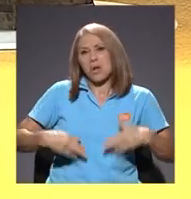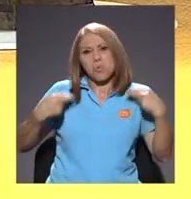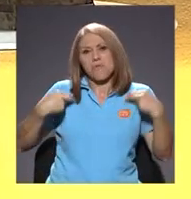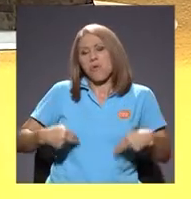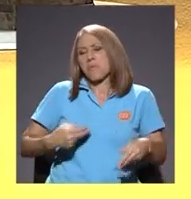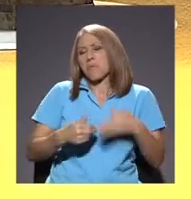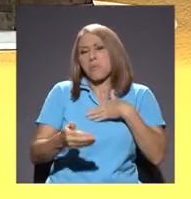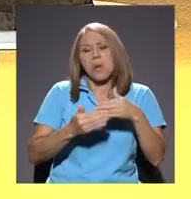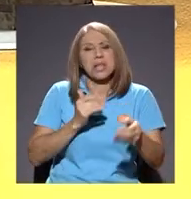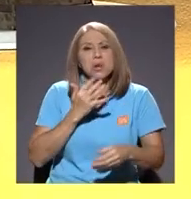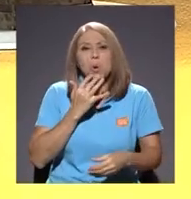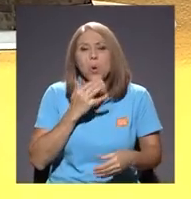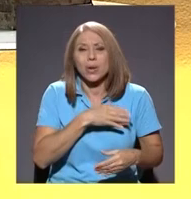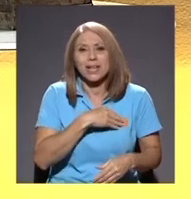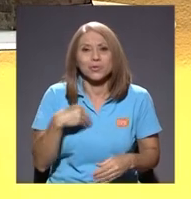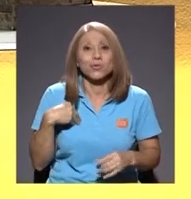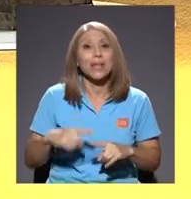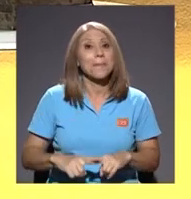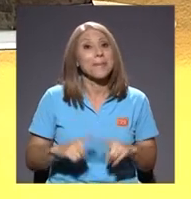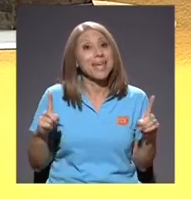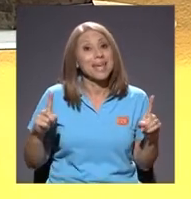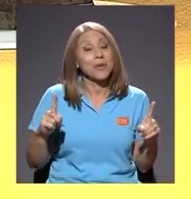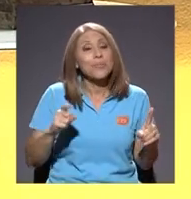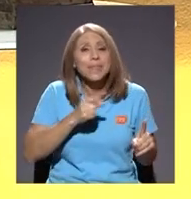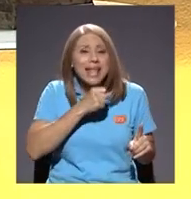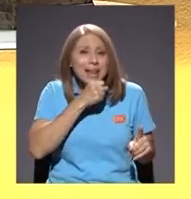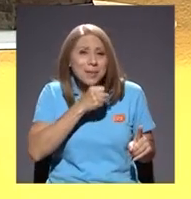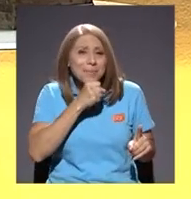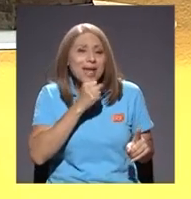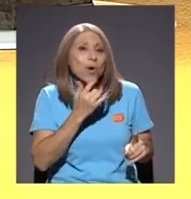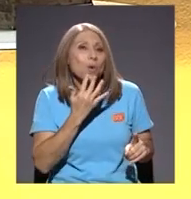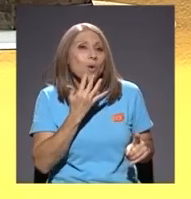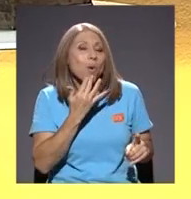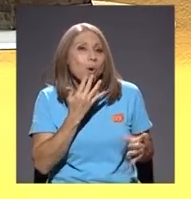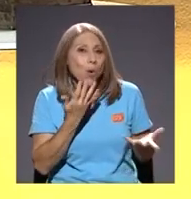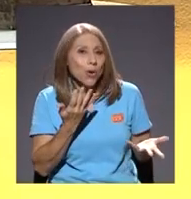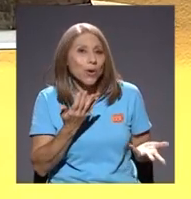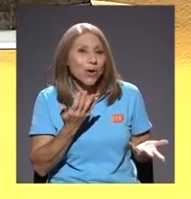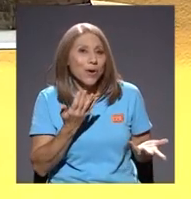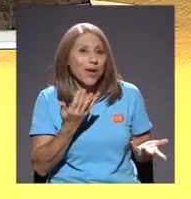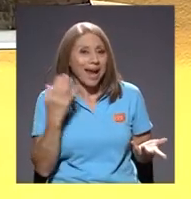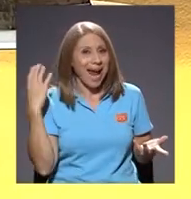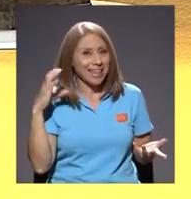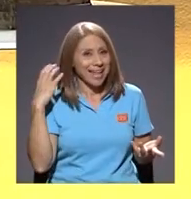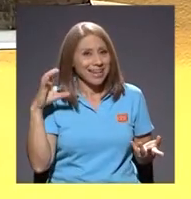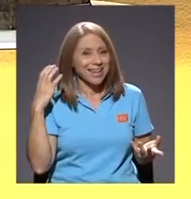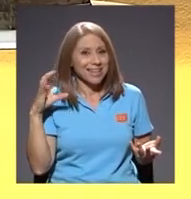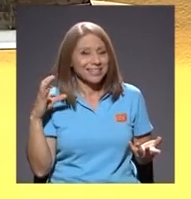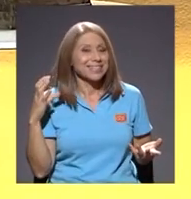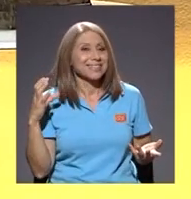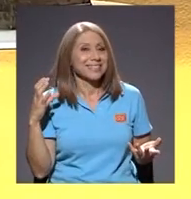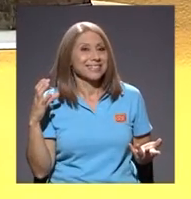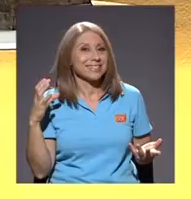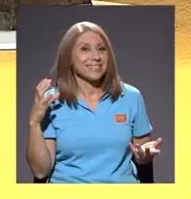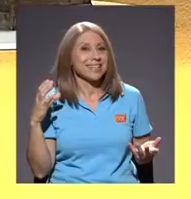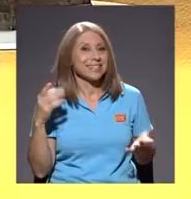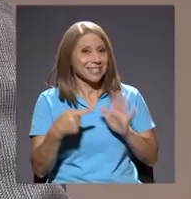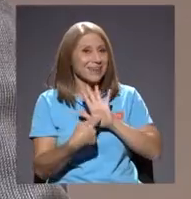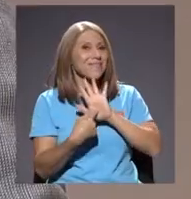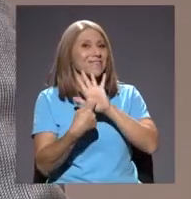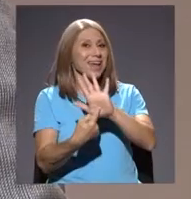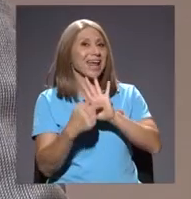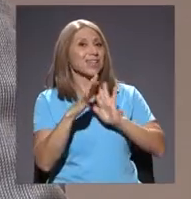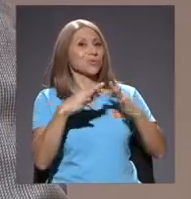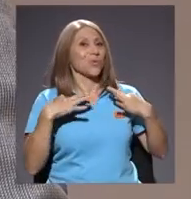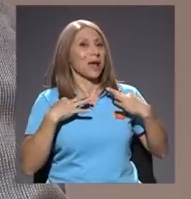les gusta pero el viejo color cartaginés se refleja en su camisa